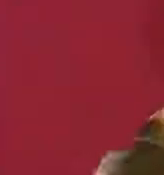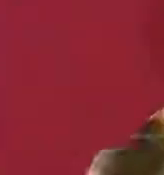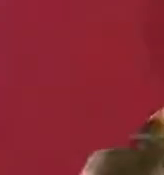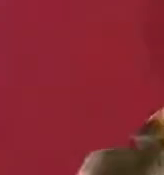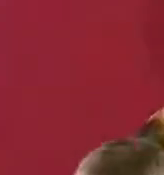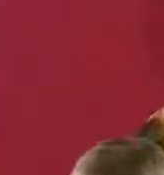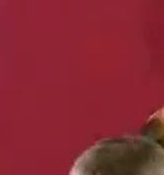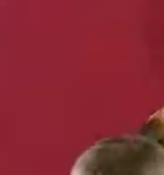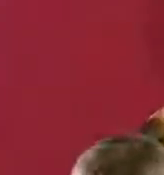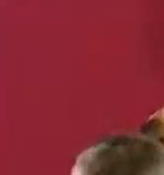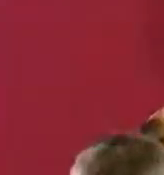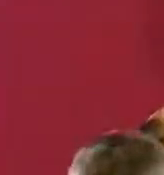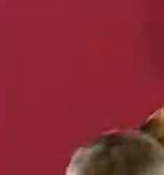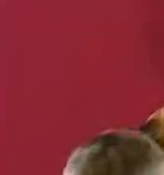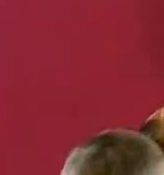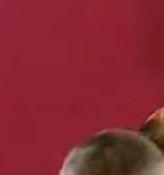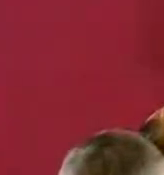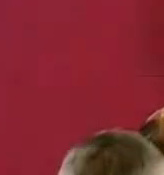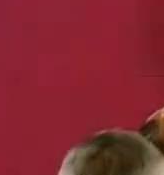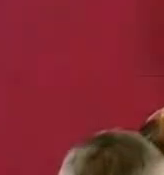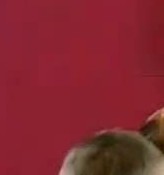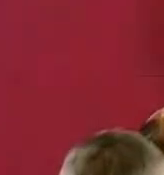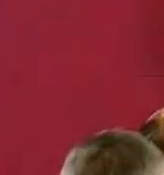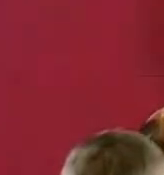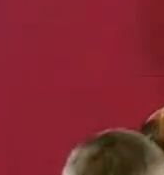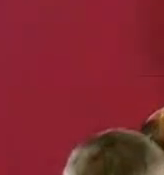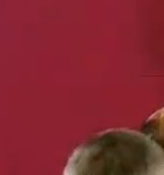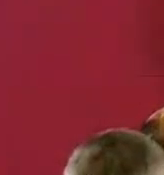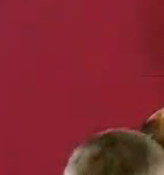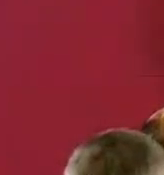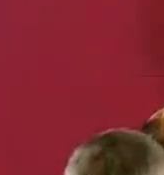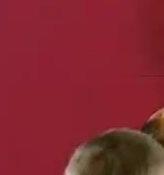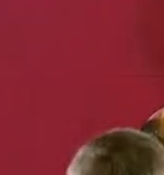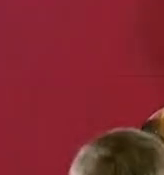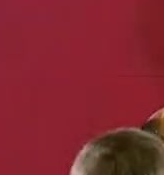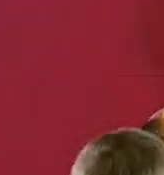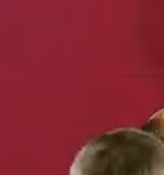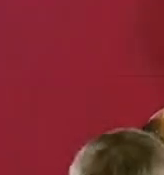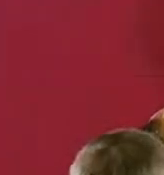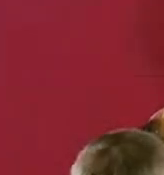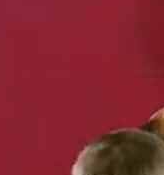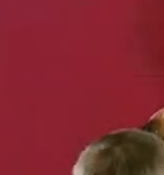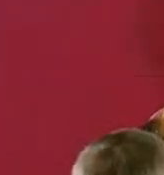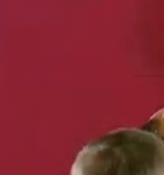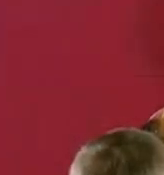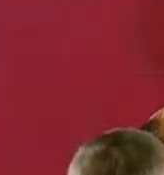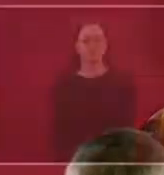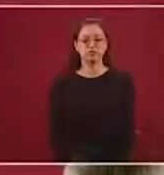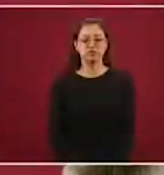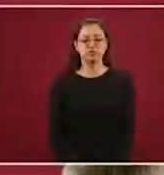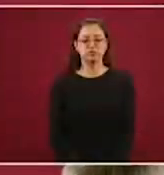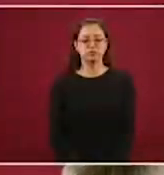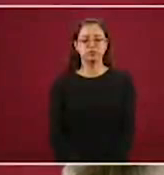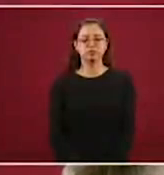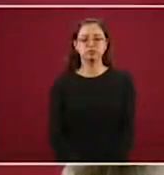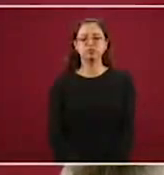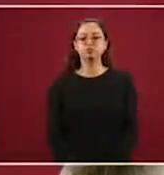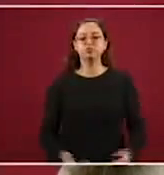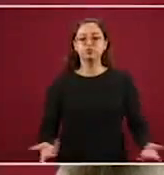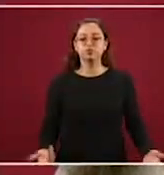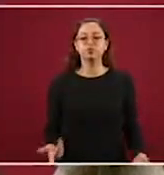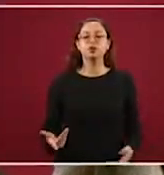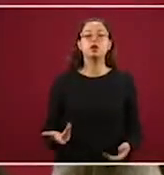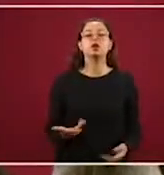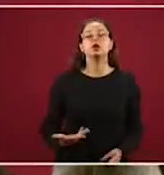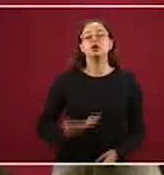de la política exterior, el titular del Poder Ejecutivo observará los siguientes principios